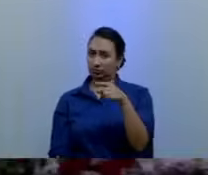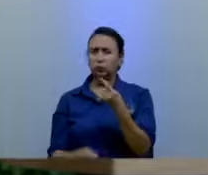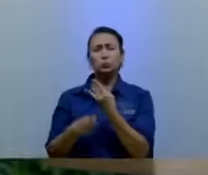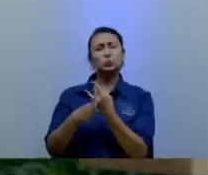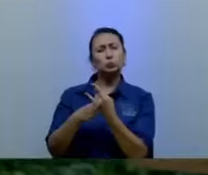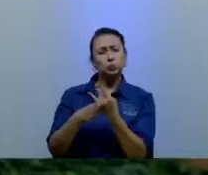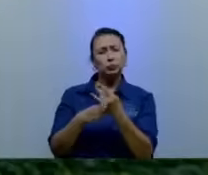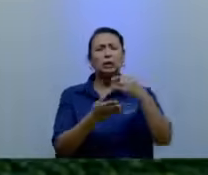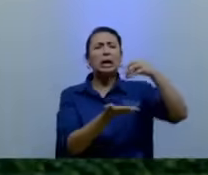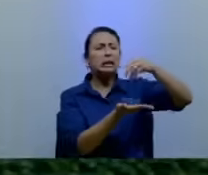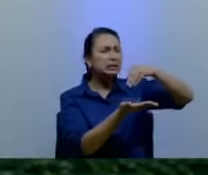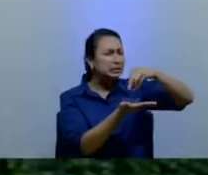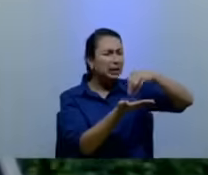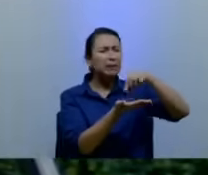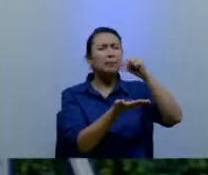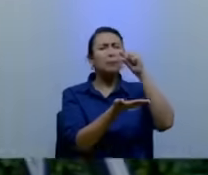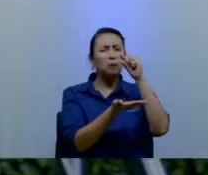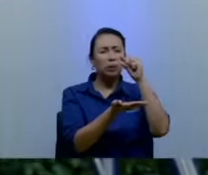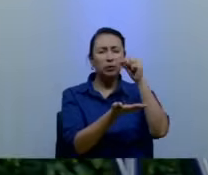hombre.